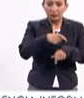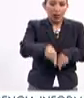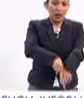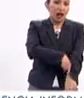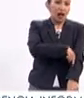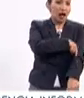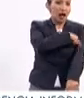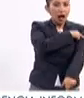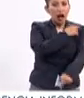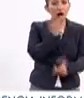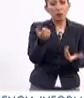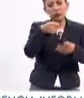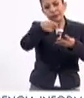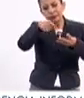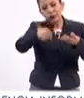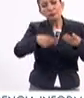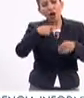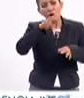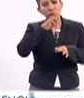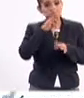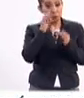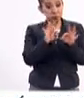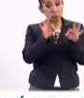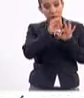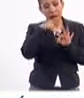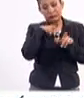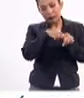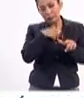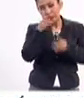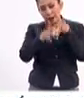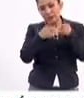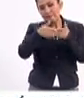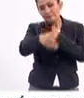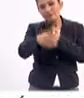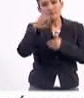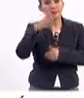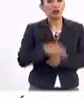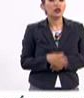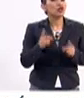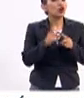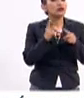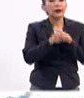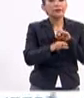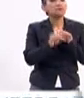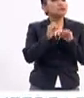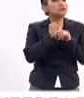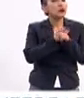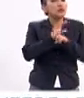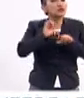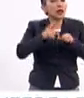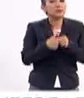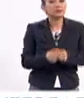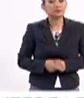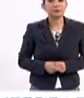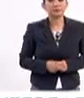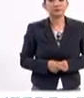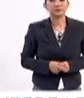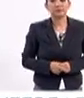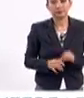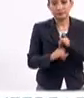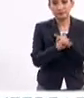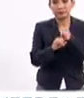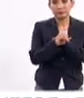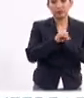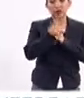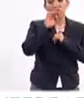de hacer todas las puntualizaciones, pero sí es muy relevante que sigamos platicando sobre esto. ¿Dónde pueden encontrar más información la gente? Está la